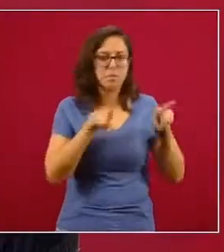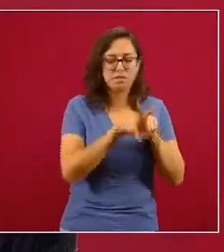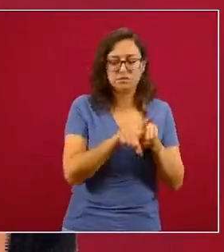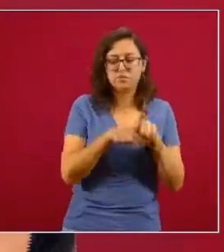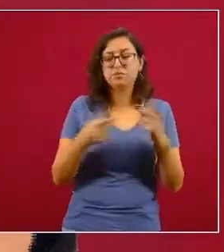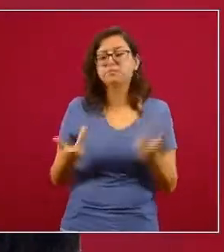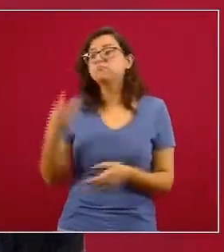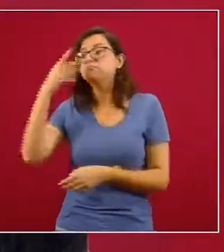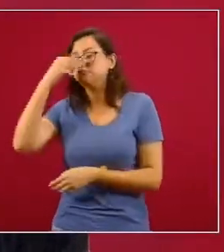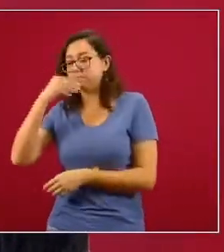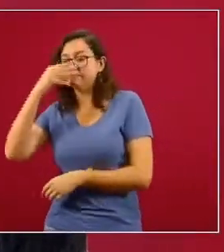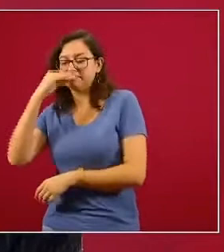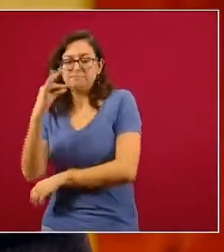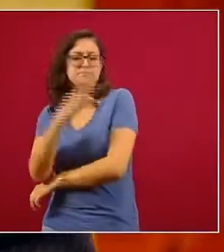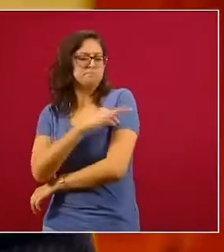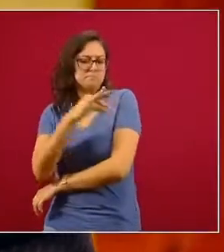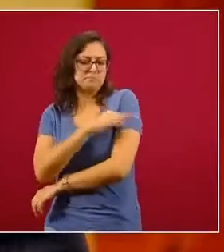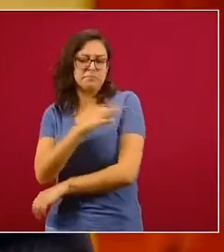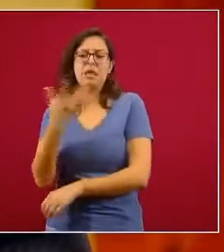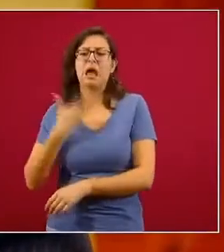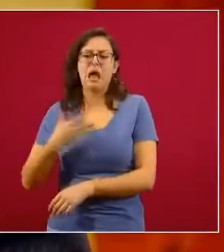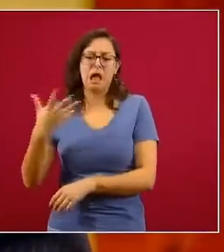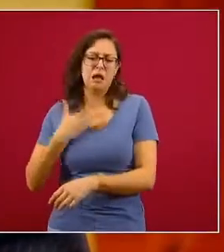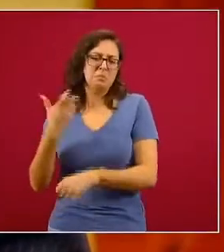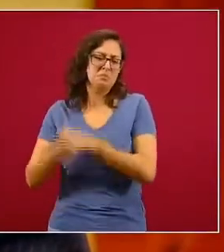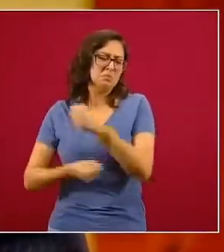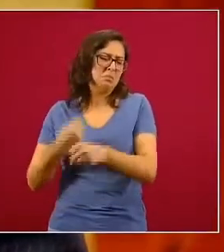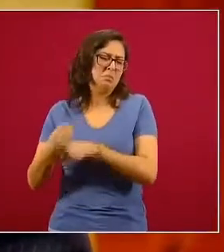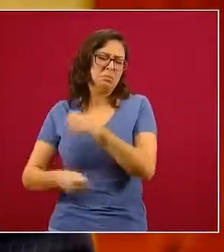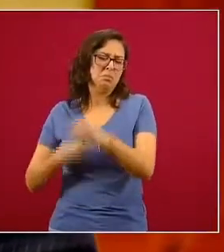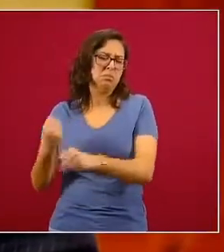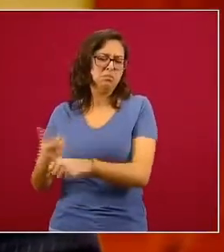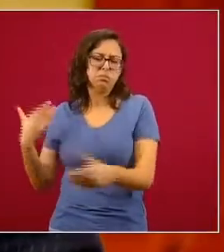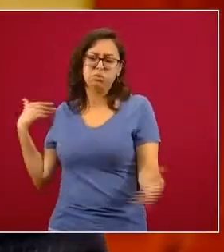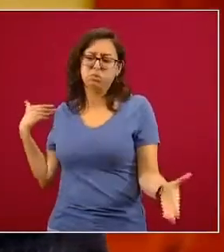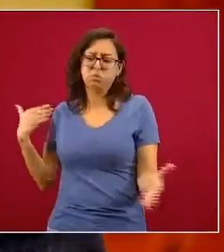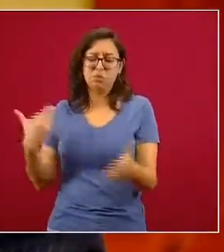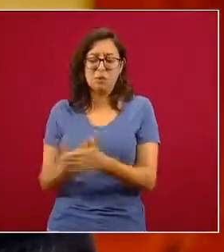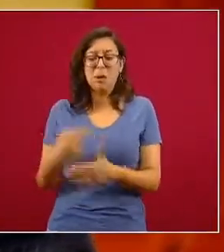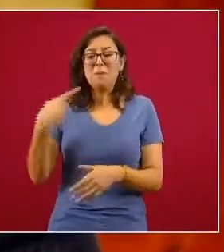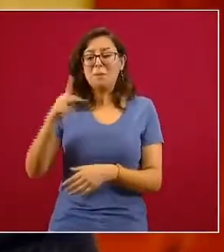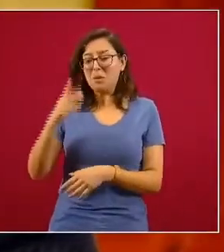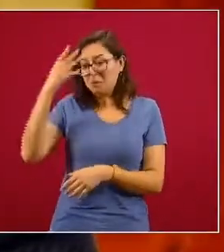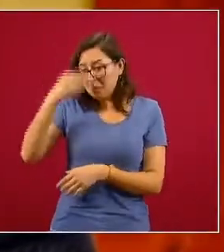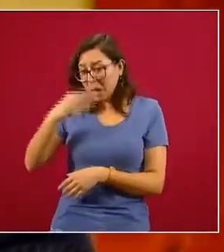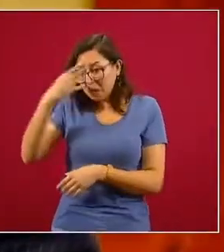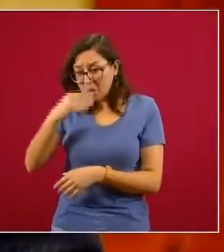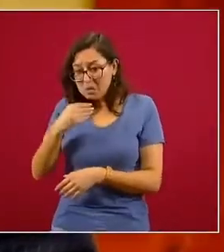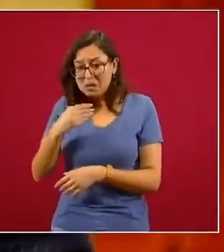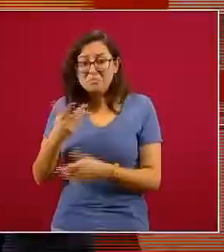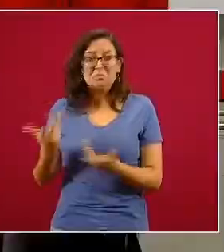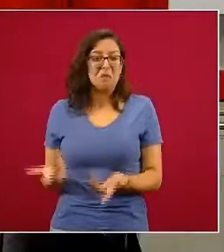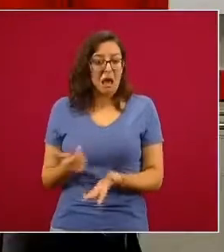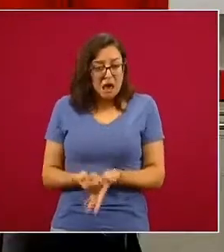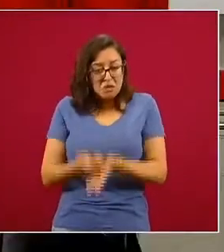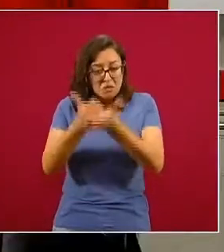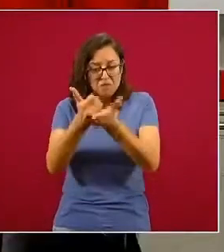que existen vacunas desde hace mucho tiempo. Las vacunas contra influenza tienen una eficacia muy limitada,